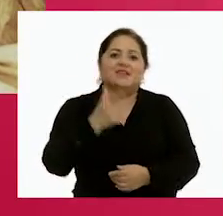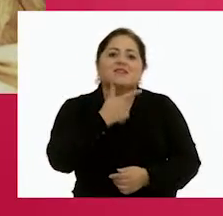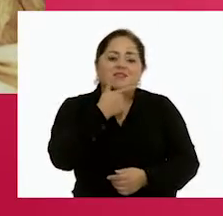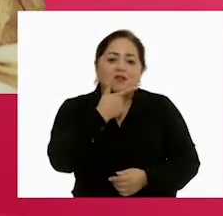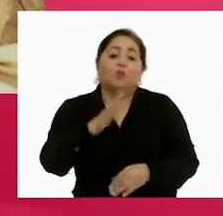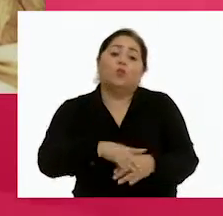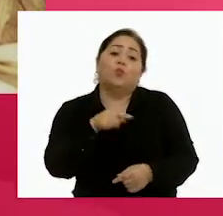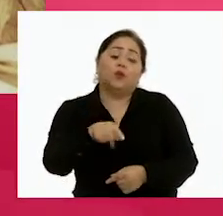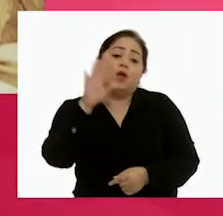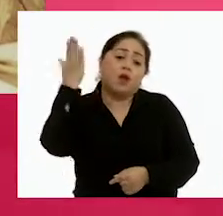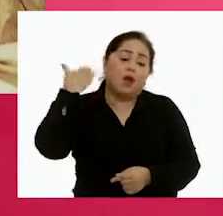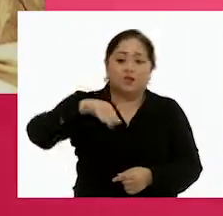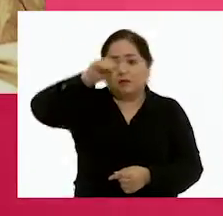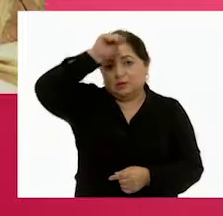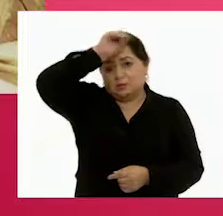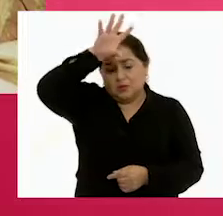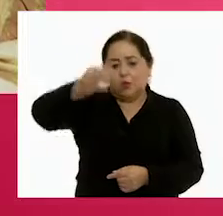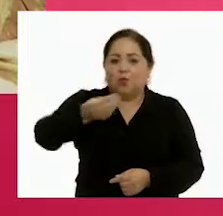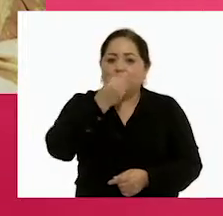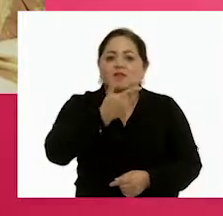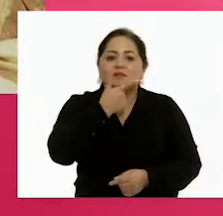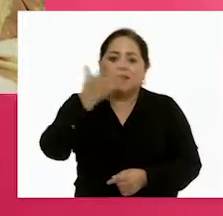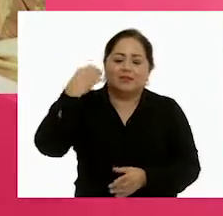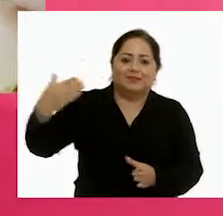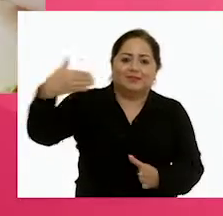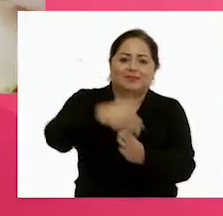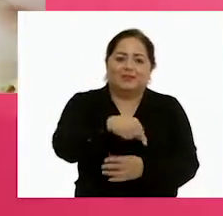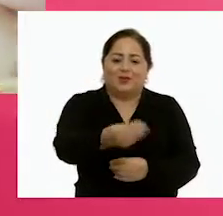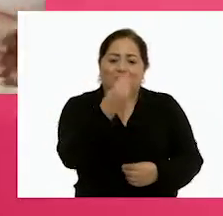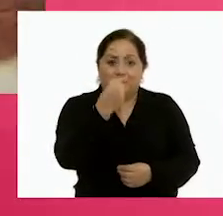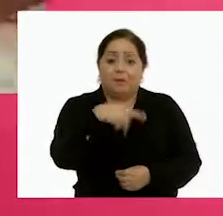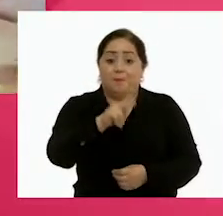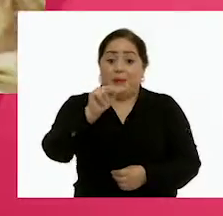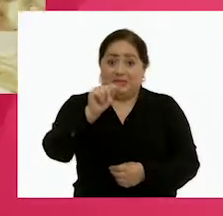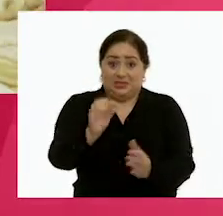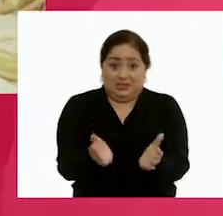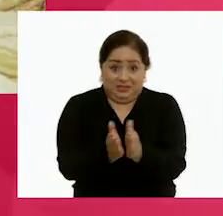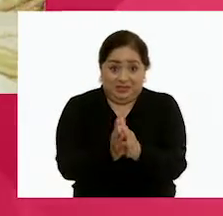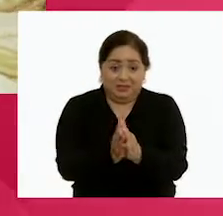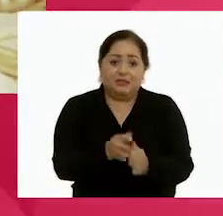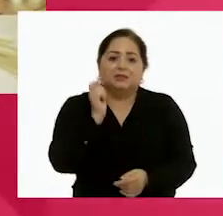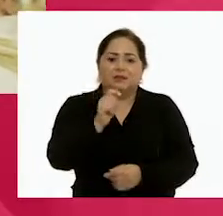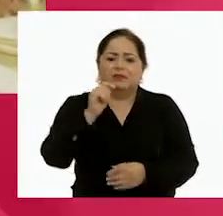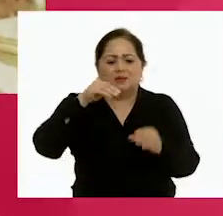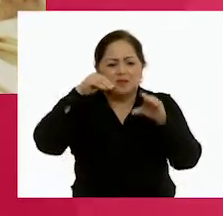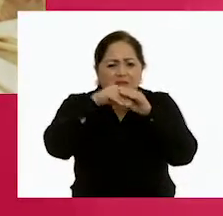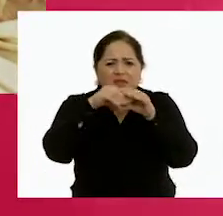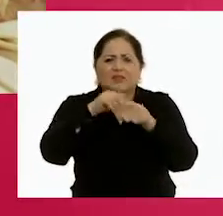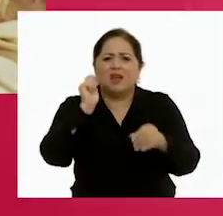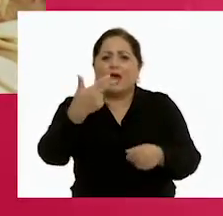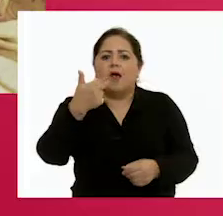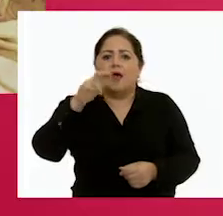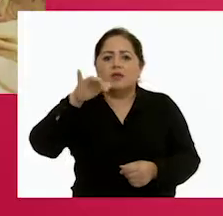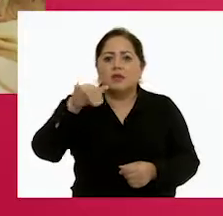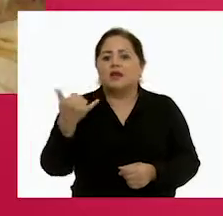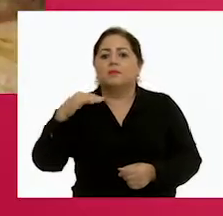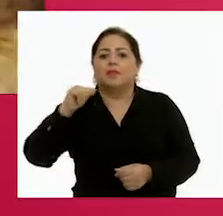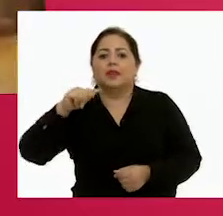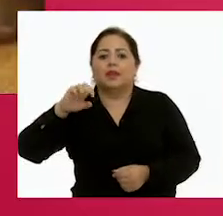pues era el almuerzo de los mineros ingleses que habitaron la zona. El paste es una empanada hecha a base de harina y